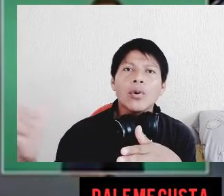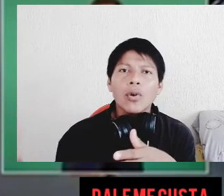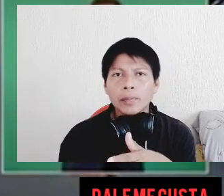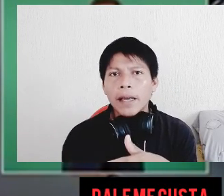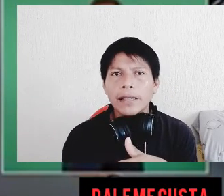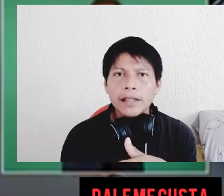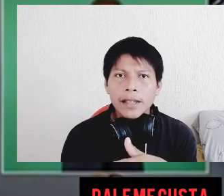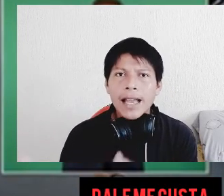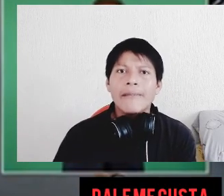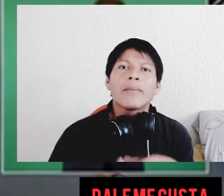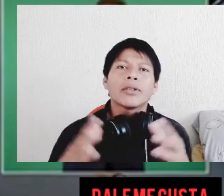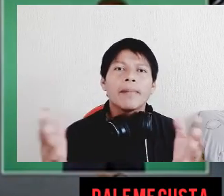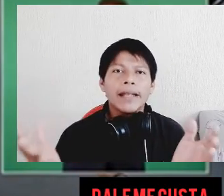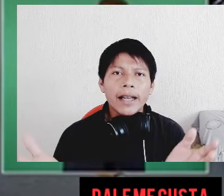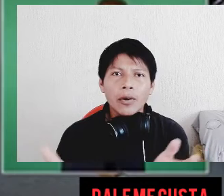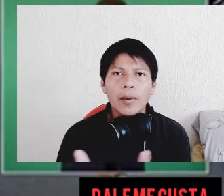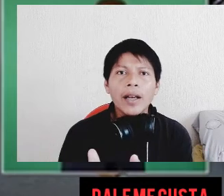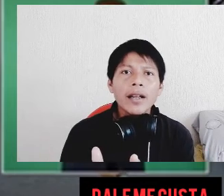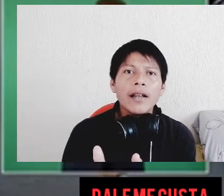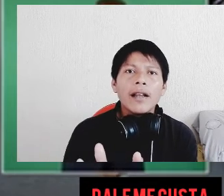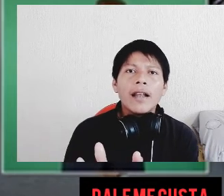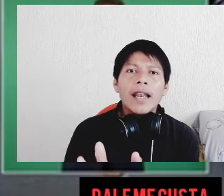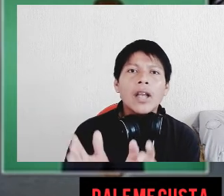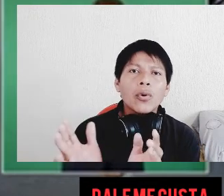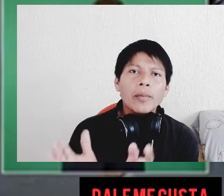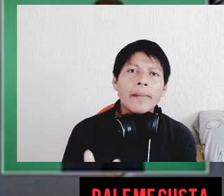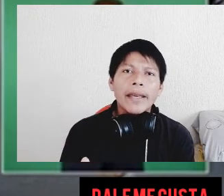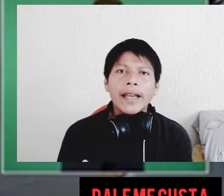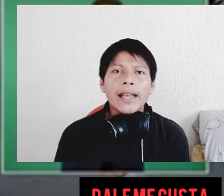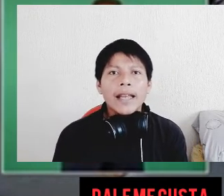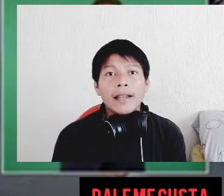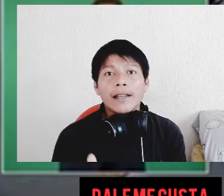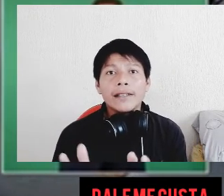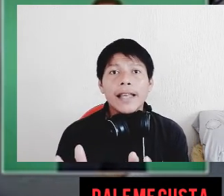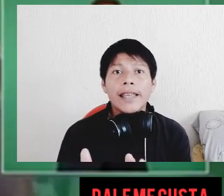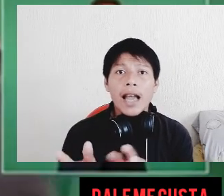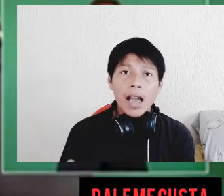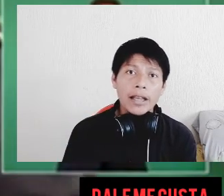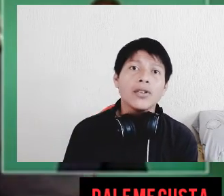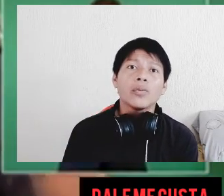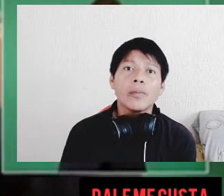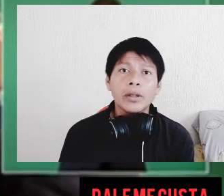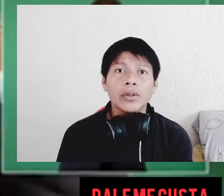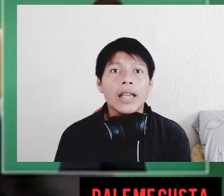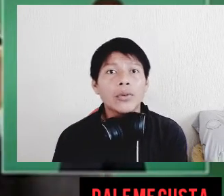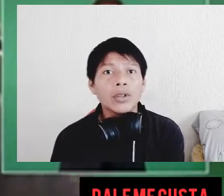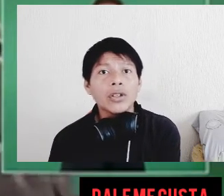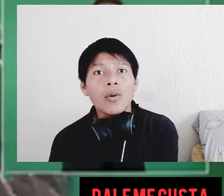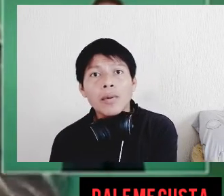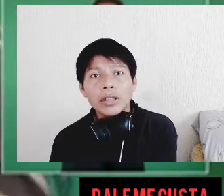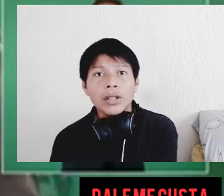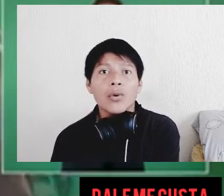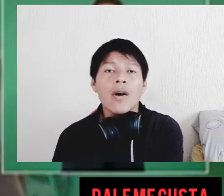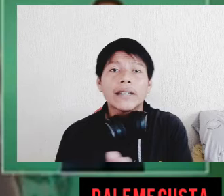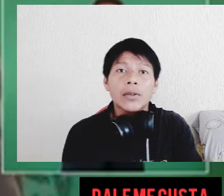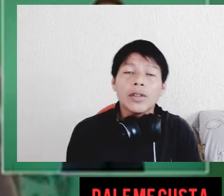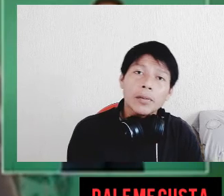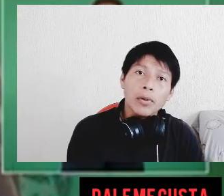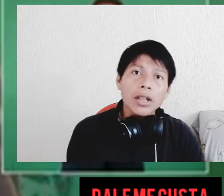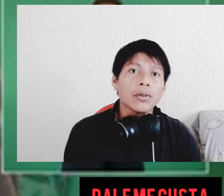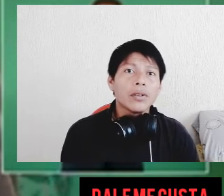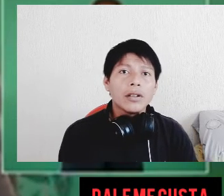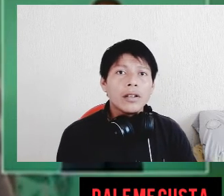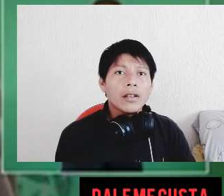azotado a todos los países, hablamos de manera global, la economía mexicana estaría en estos momentos en un 5% o hasta en